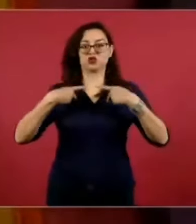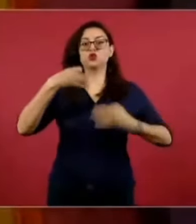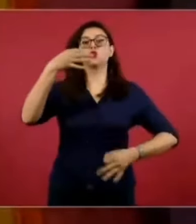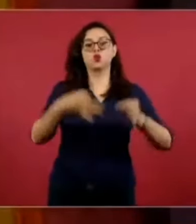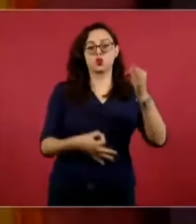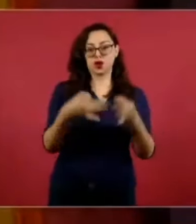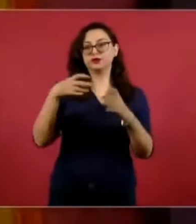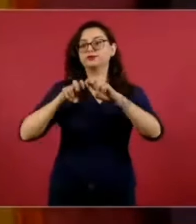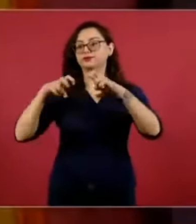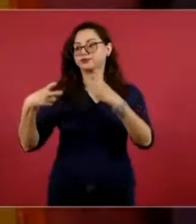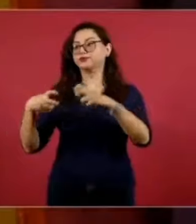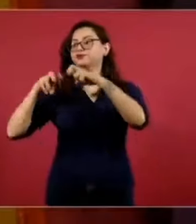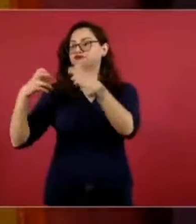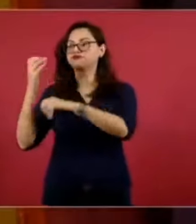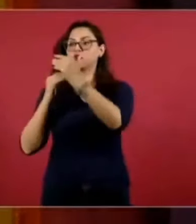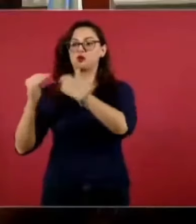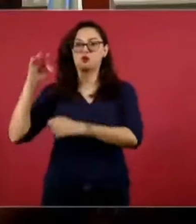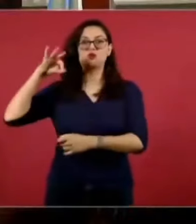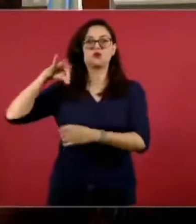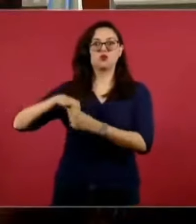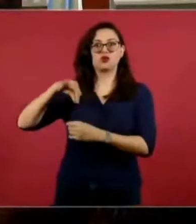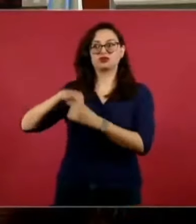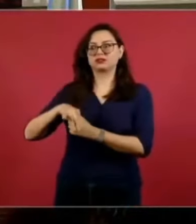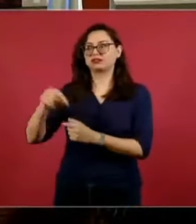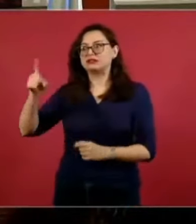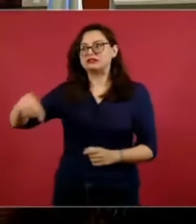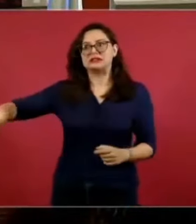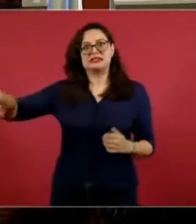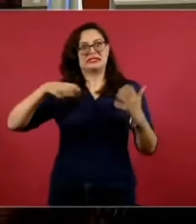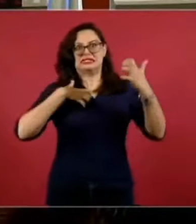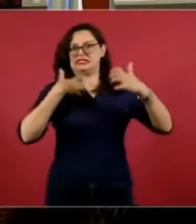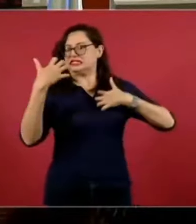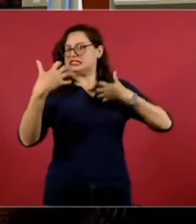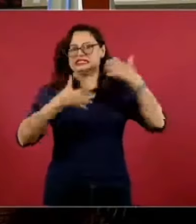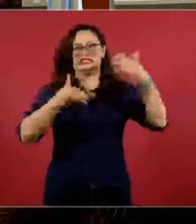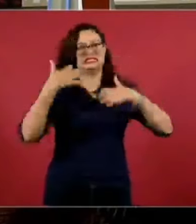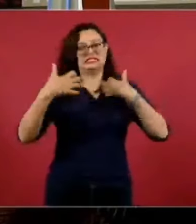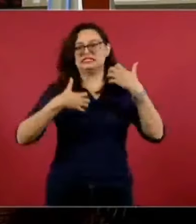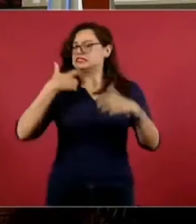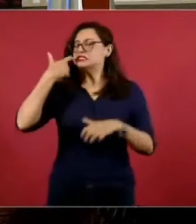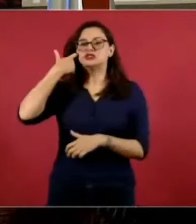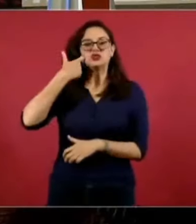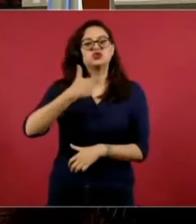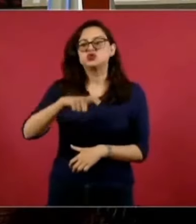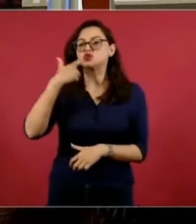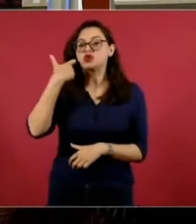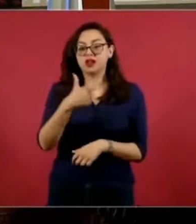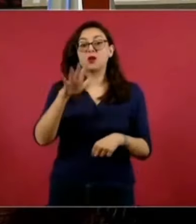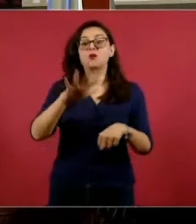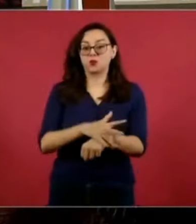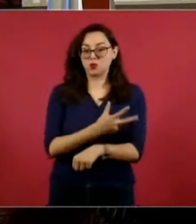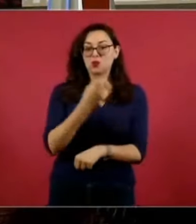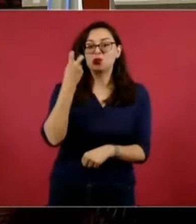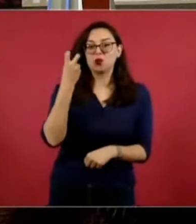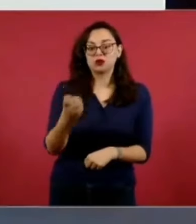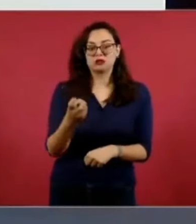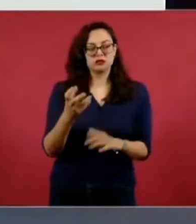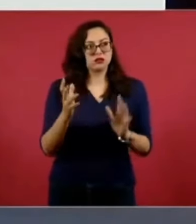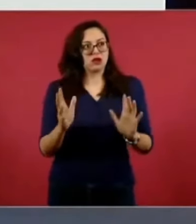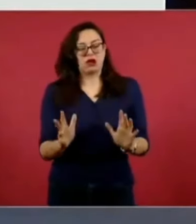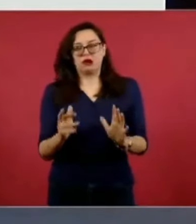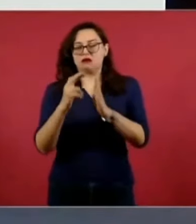magistrados y ministros en el fondo eso es lo que está sucediendo y por eso hoy ya no les gustó